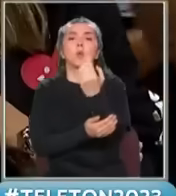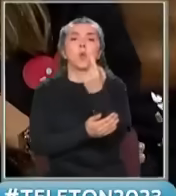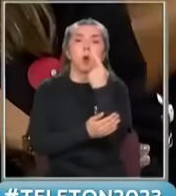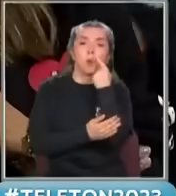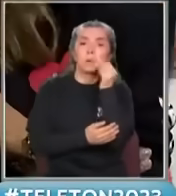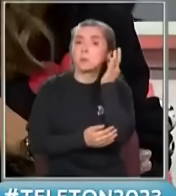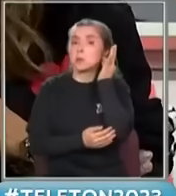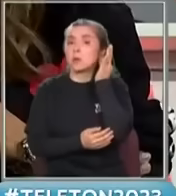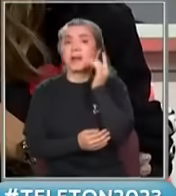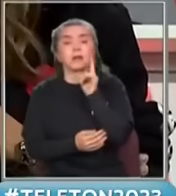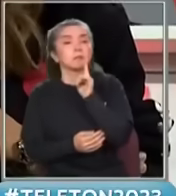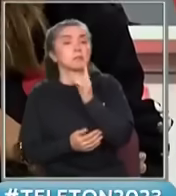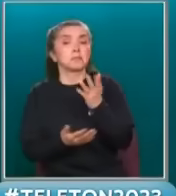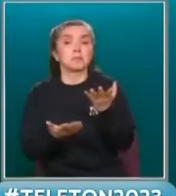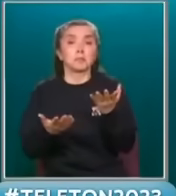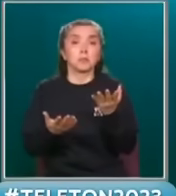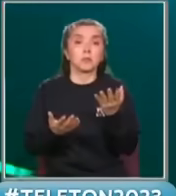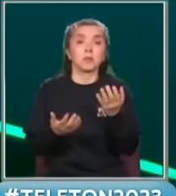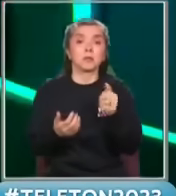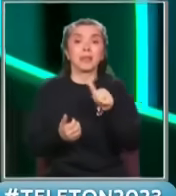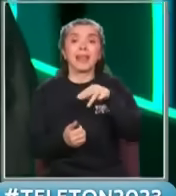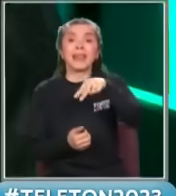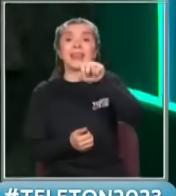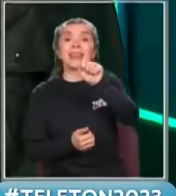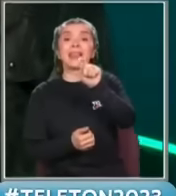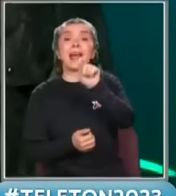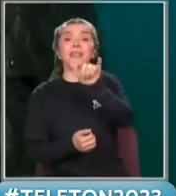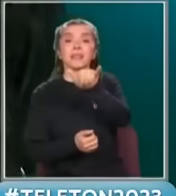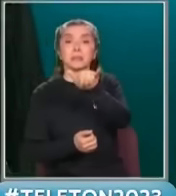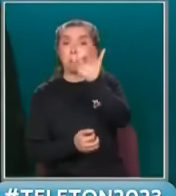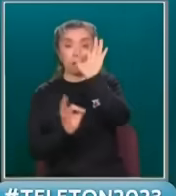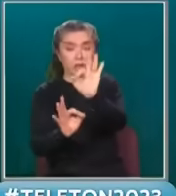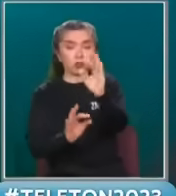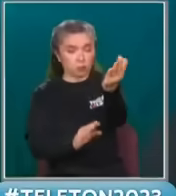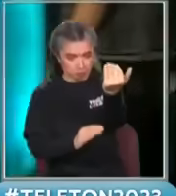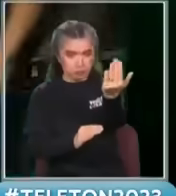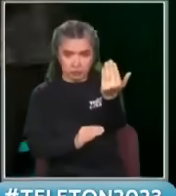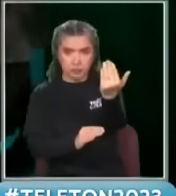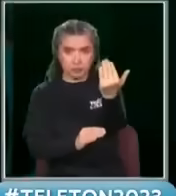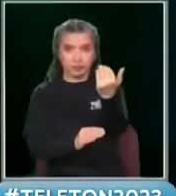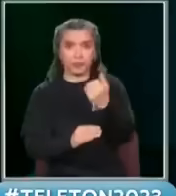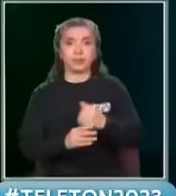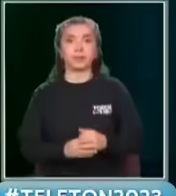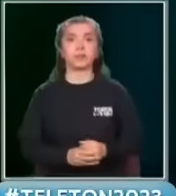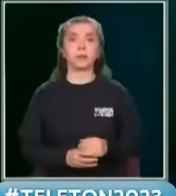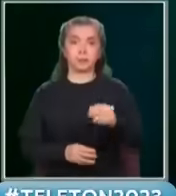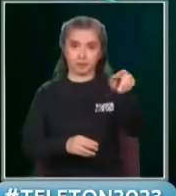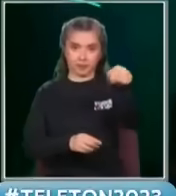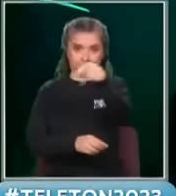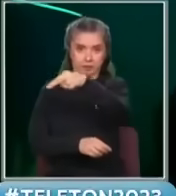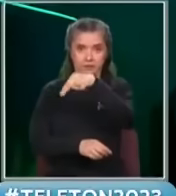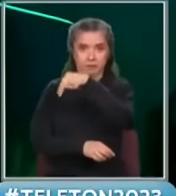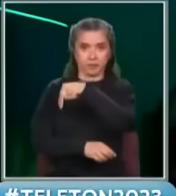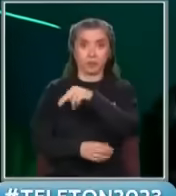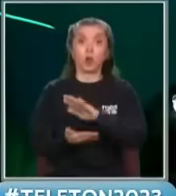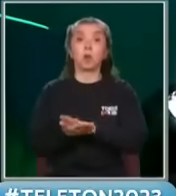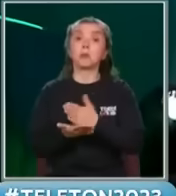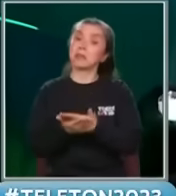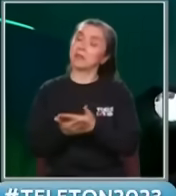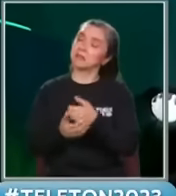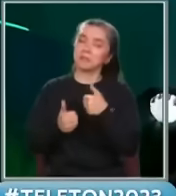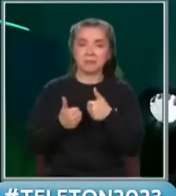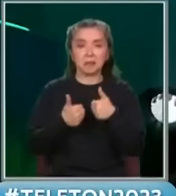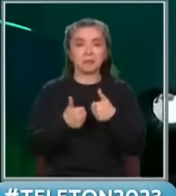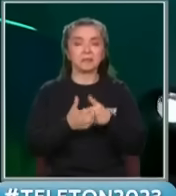ayudanta. Bueno, Nati, ven para acá. Perfecto. Nati, ponte por acá. ¿Cómo estás? Muy bien,